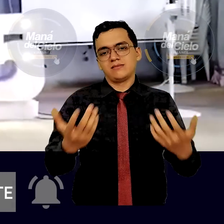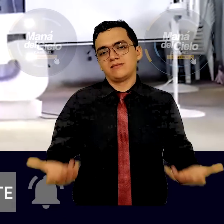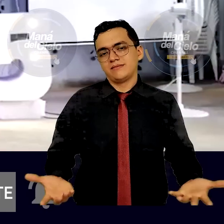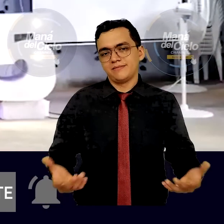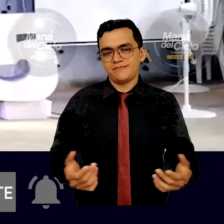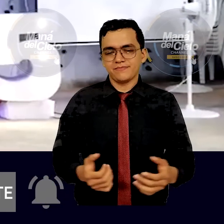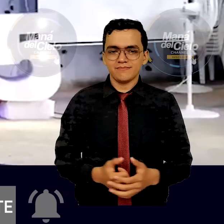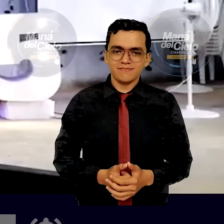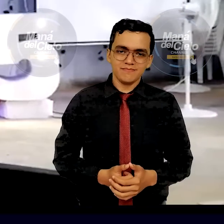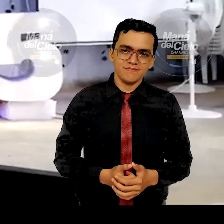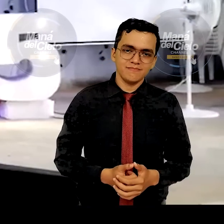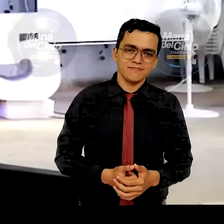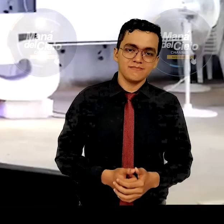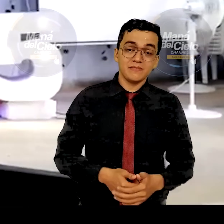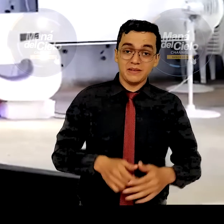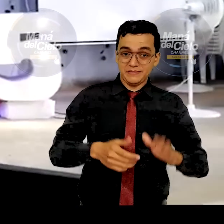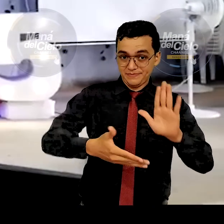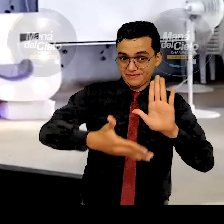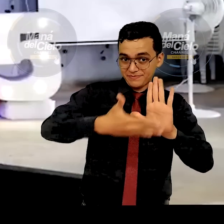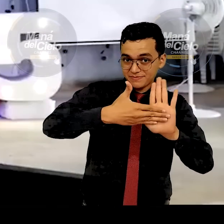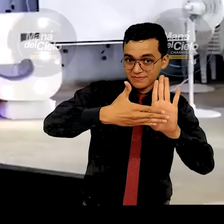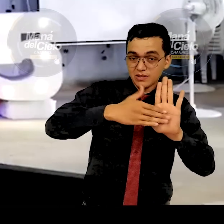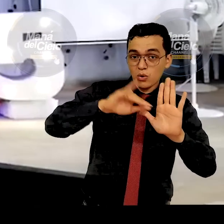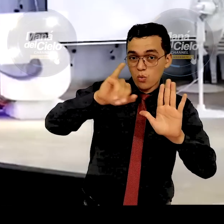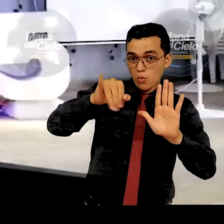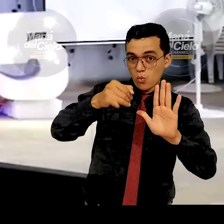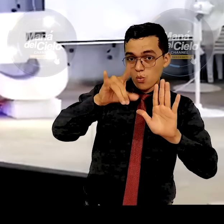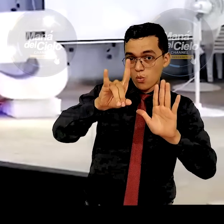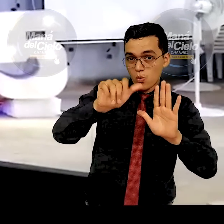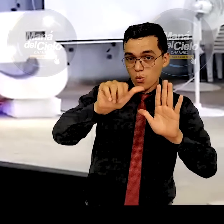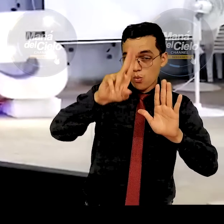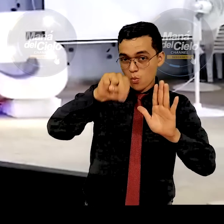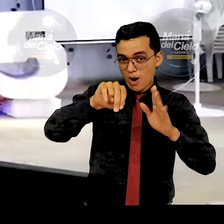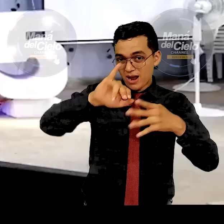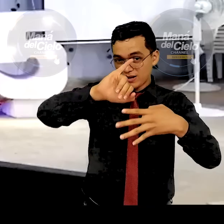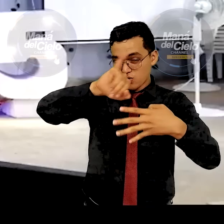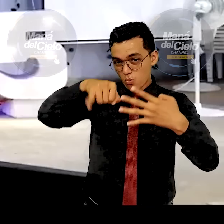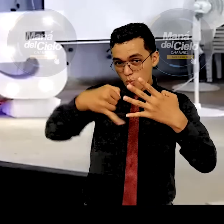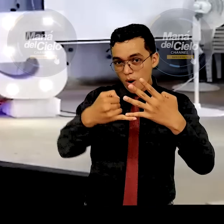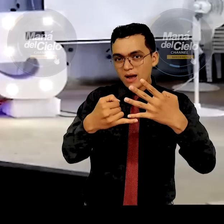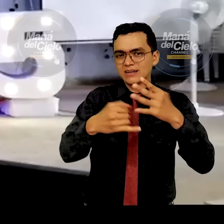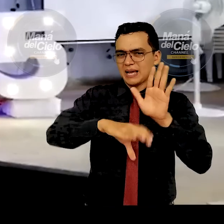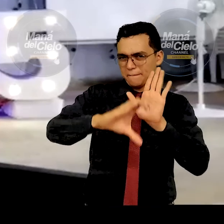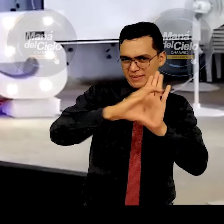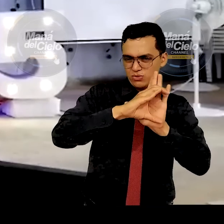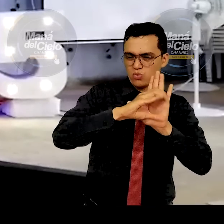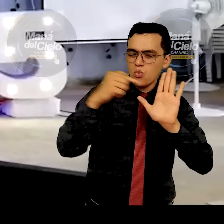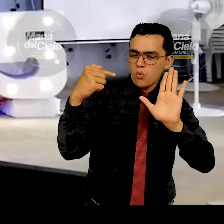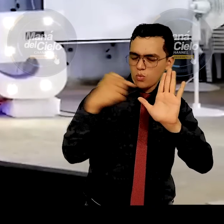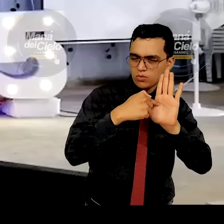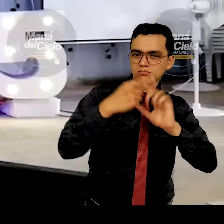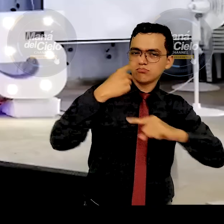lo van a traicionar, de que lo van a matar, de que lo van a vender.